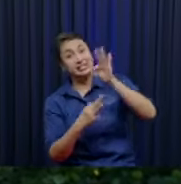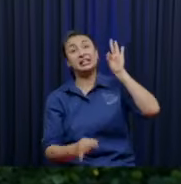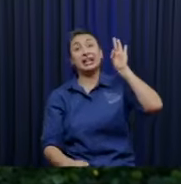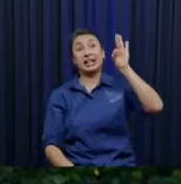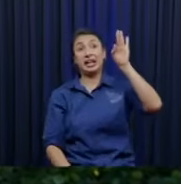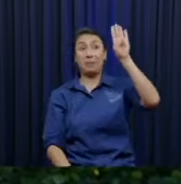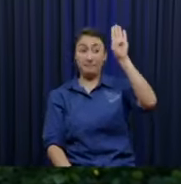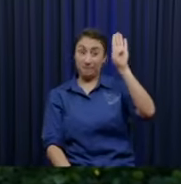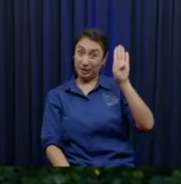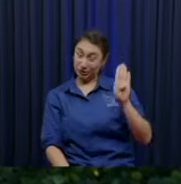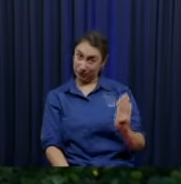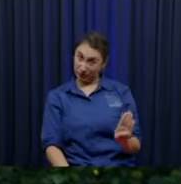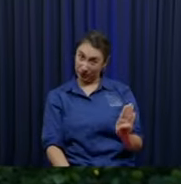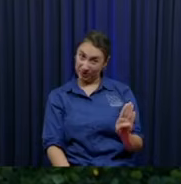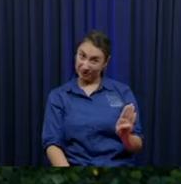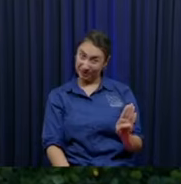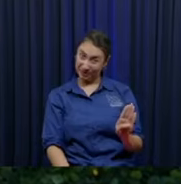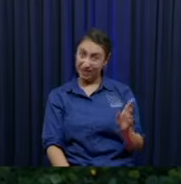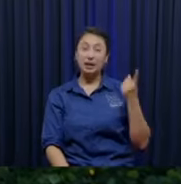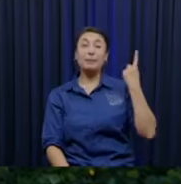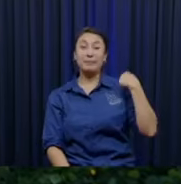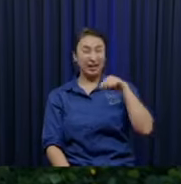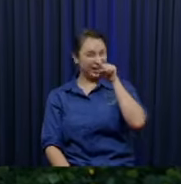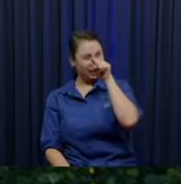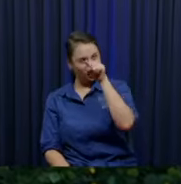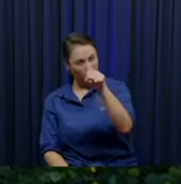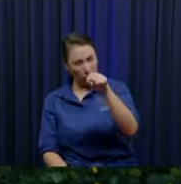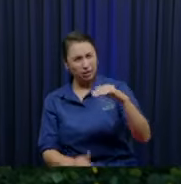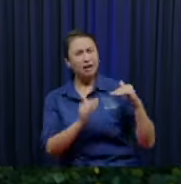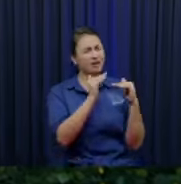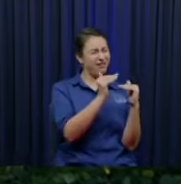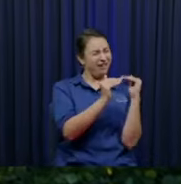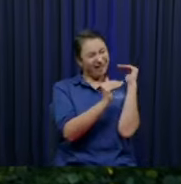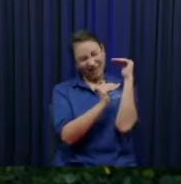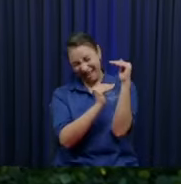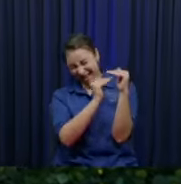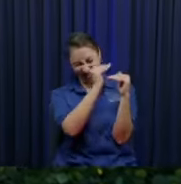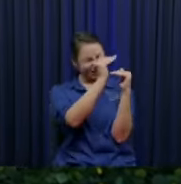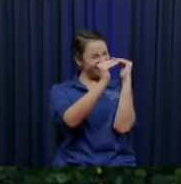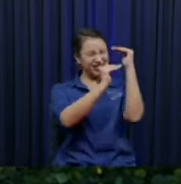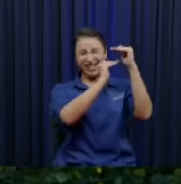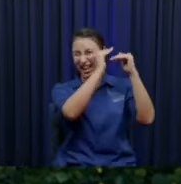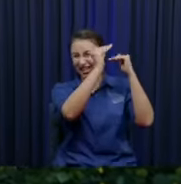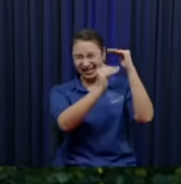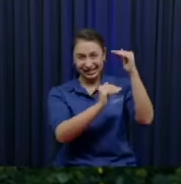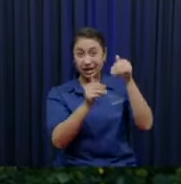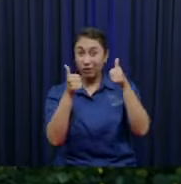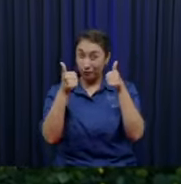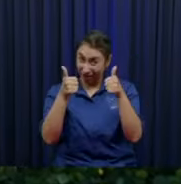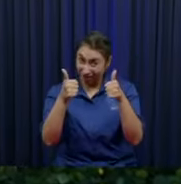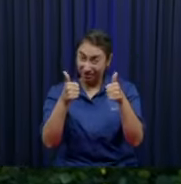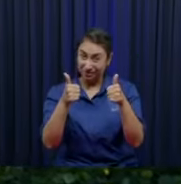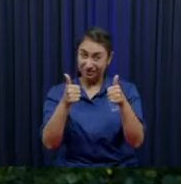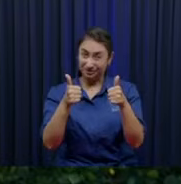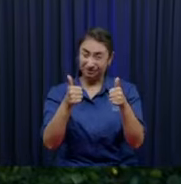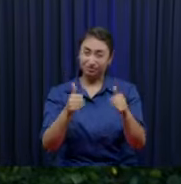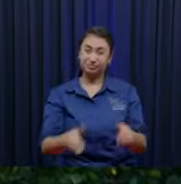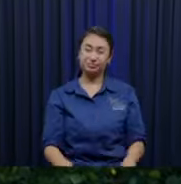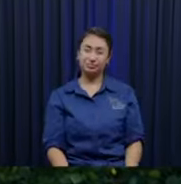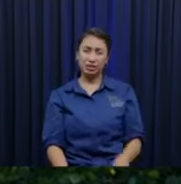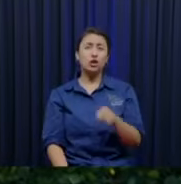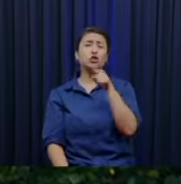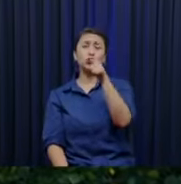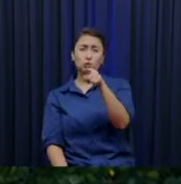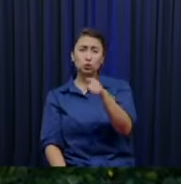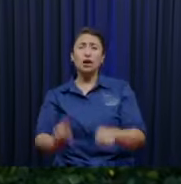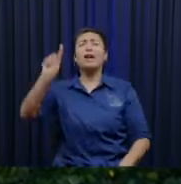pegué una buena llorada en la iglesia, dijo, ¿no?, que fue un cultazo. Sí, amén. Pero no vas a eso